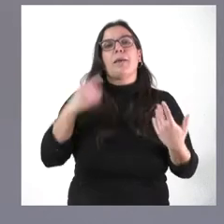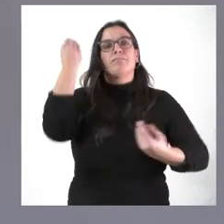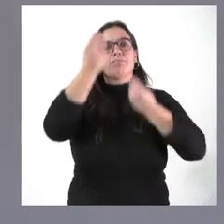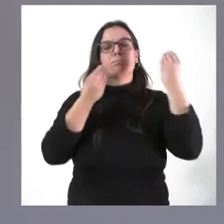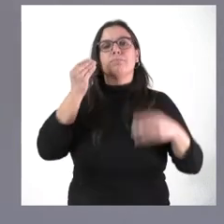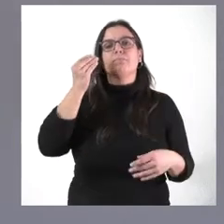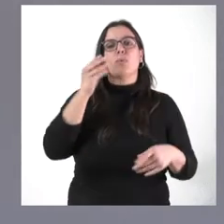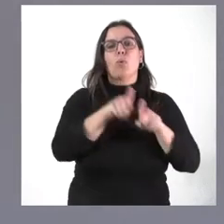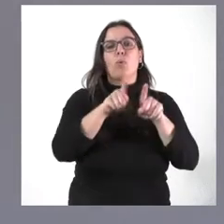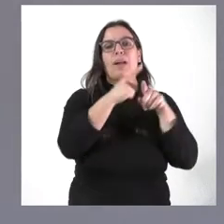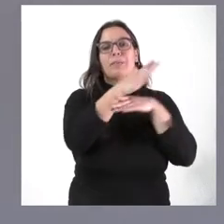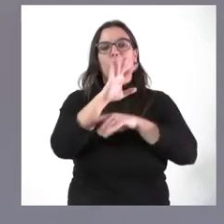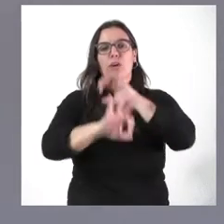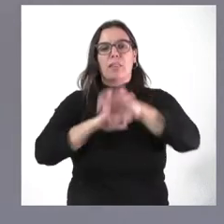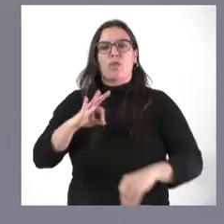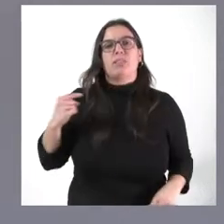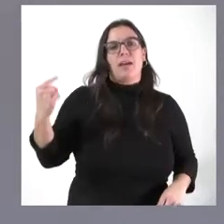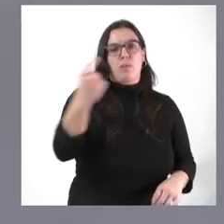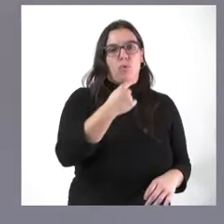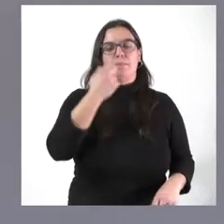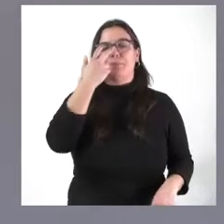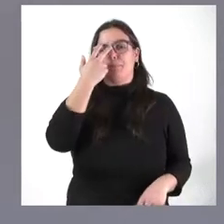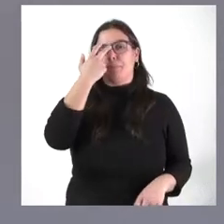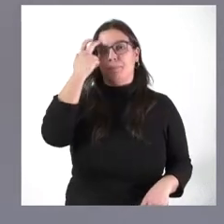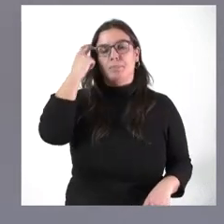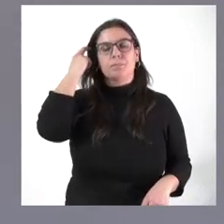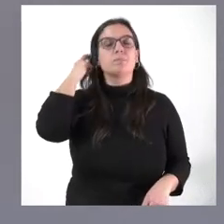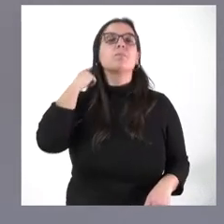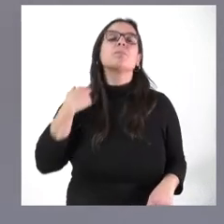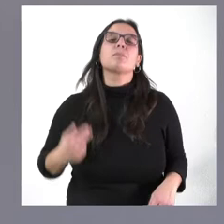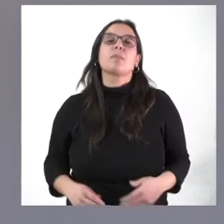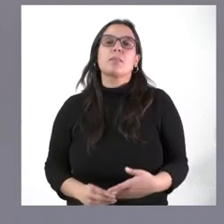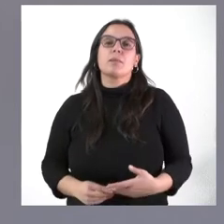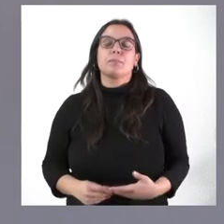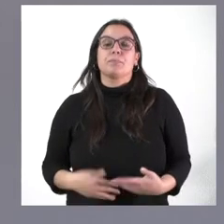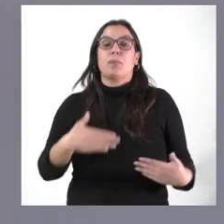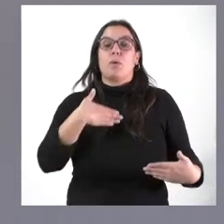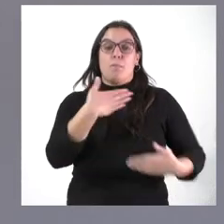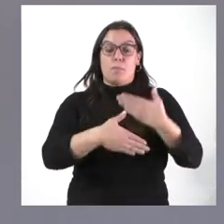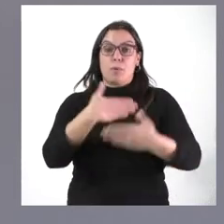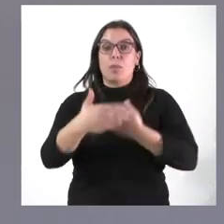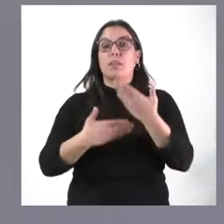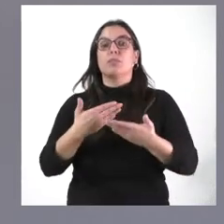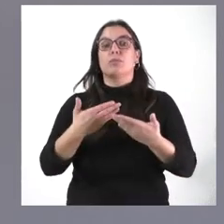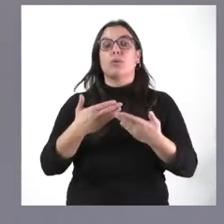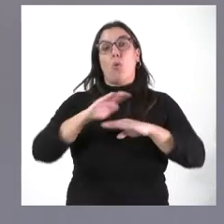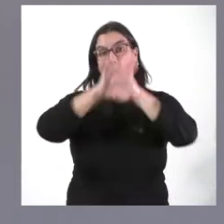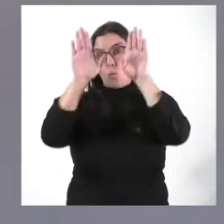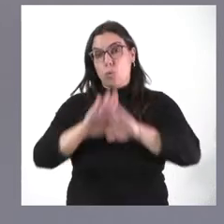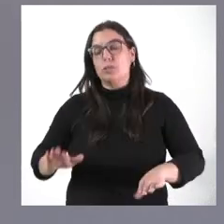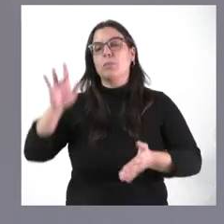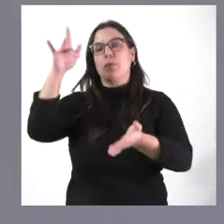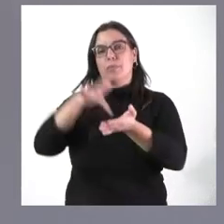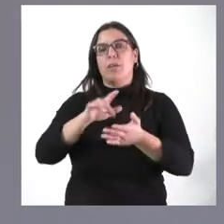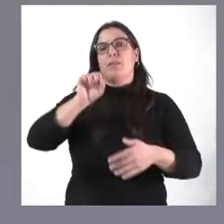representatividad de las diferentes organizaciones agrarias el proceso como les digo concluye con la votación el 12 de